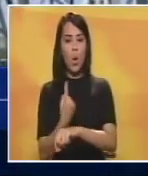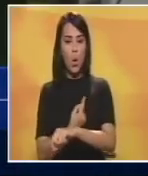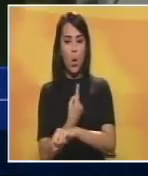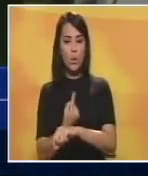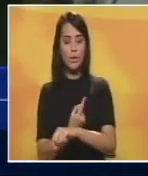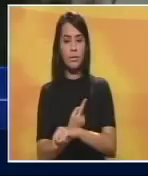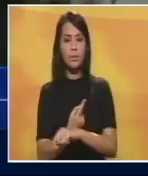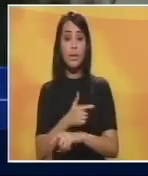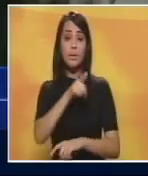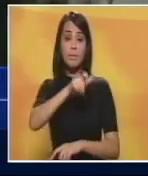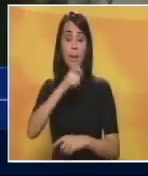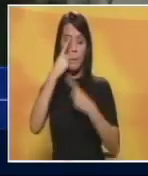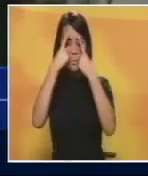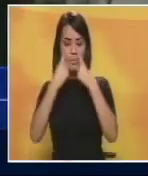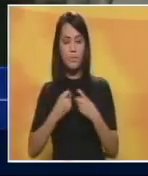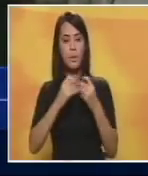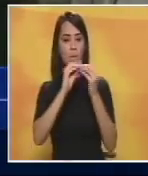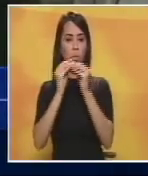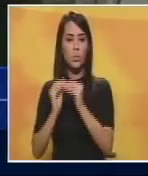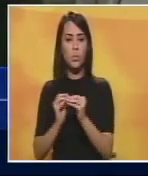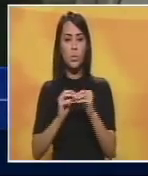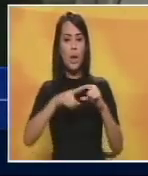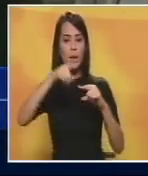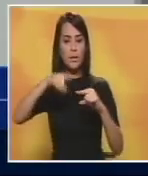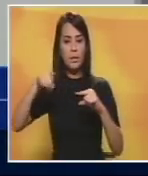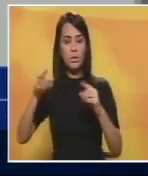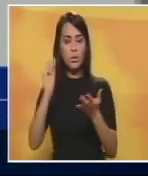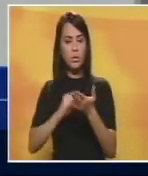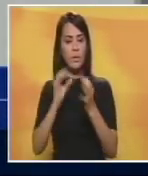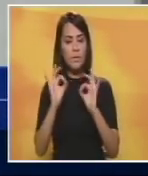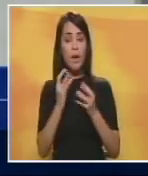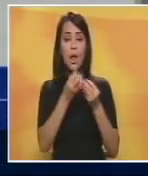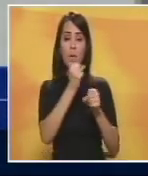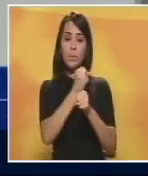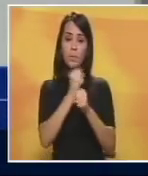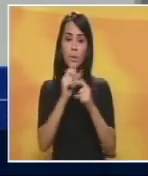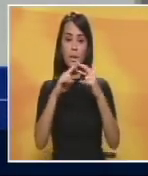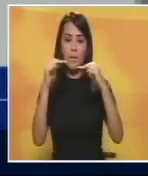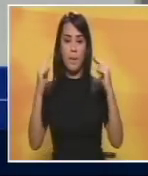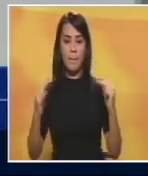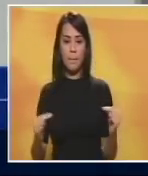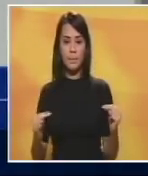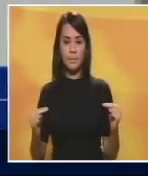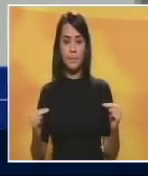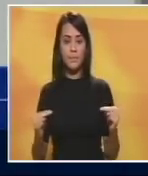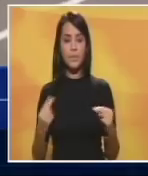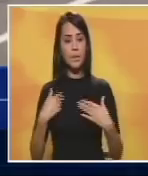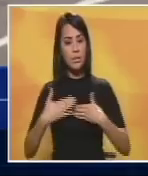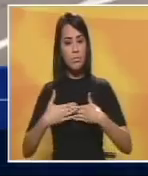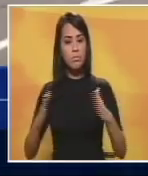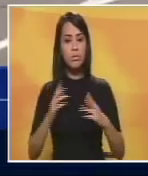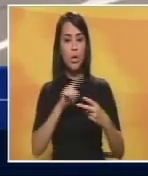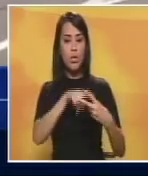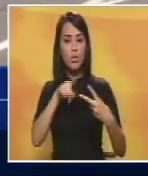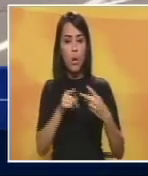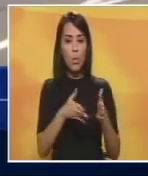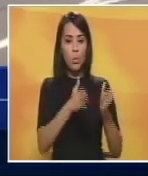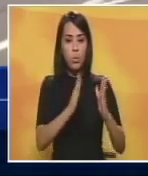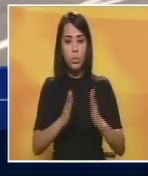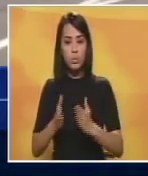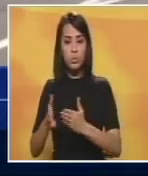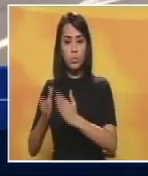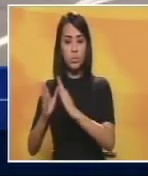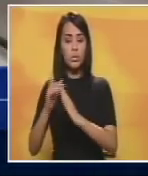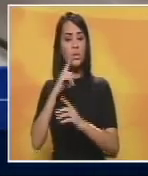mientras los expertos recuperan el sistema eléctrico y realizan los trabajos en el puente sobre el lago, el cual mantiene abiertos solo 2 canales para